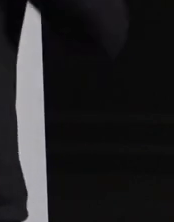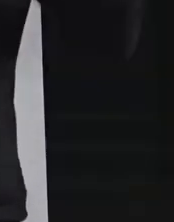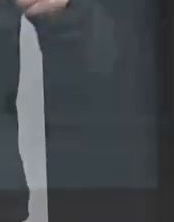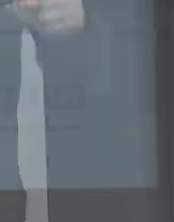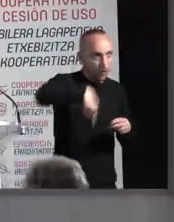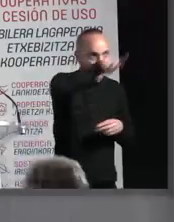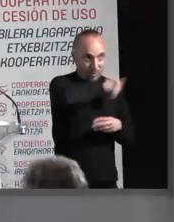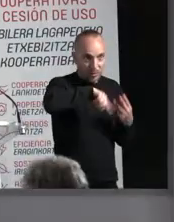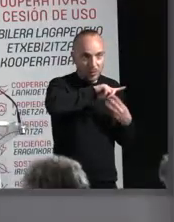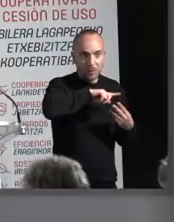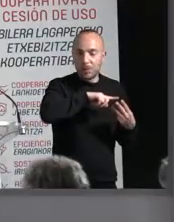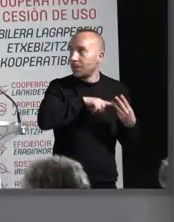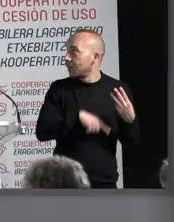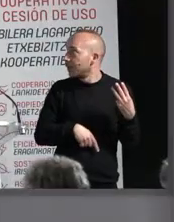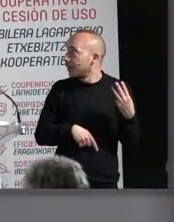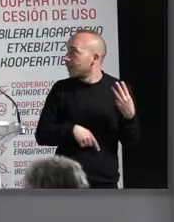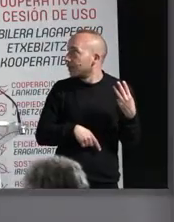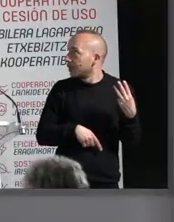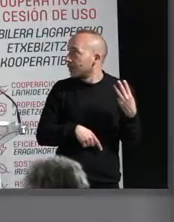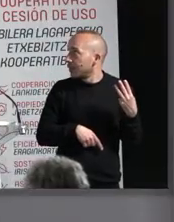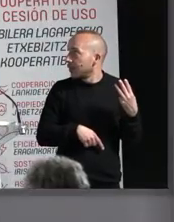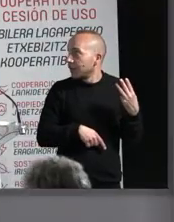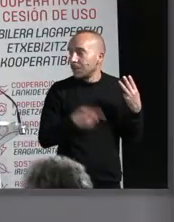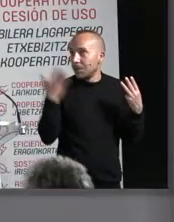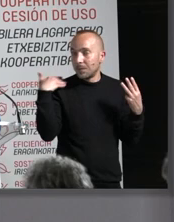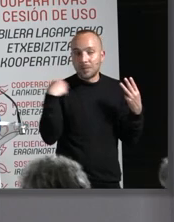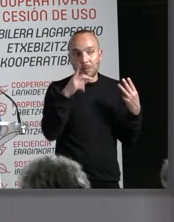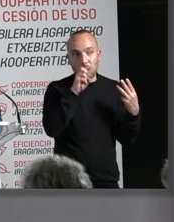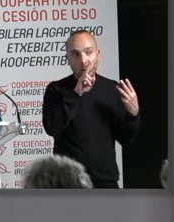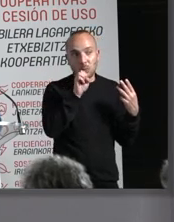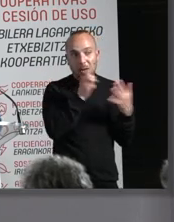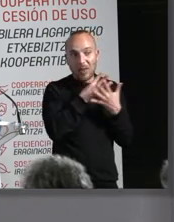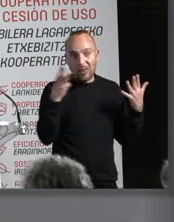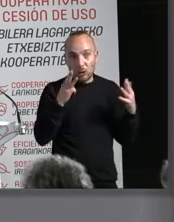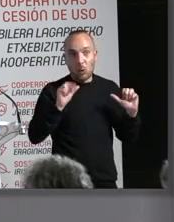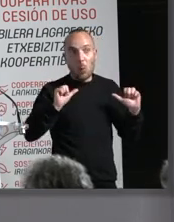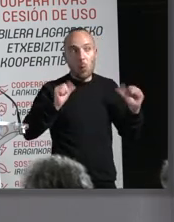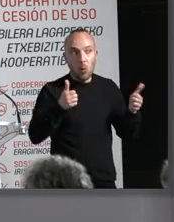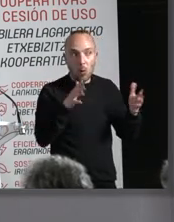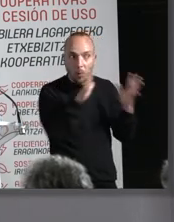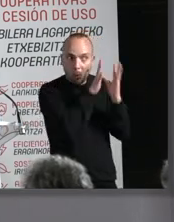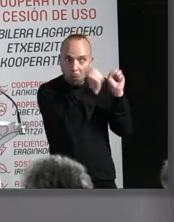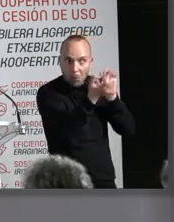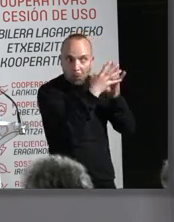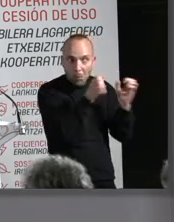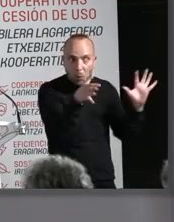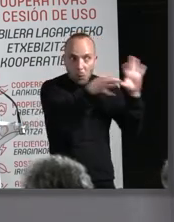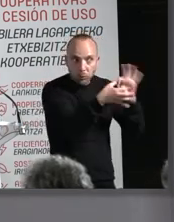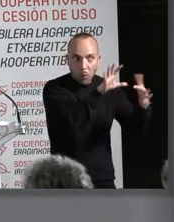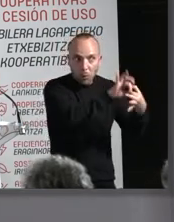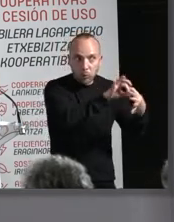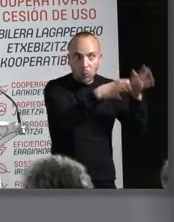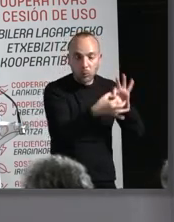Saco todos estos logos porque realmente empezamos en el 2018 a juntarnos, han pasado por nuestra red